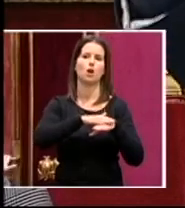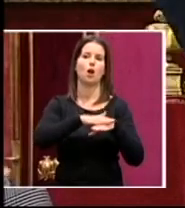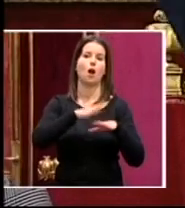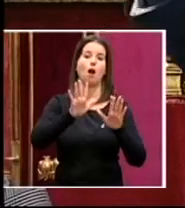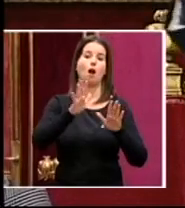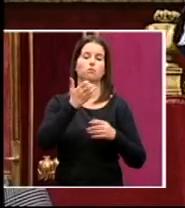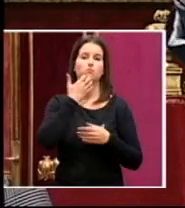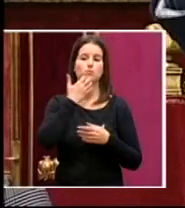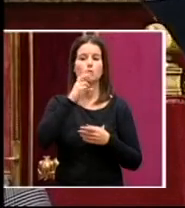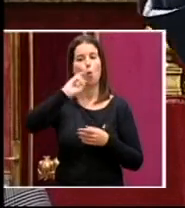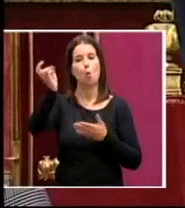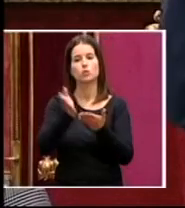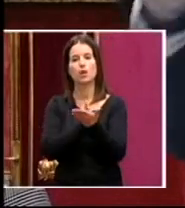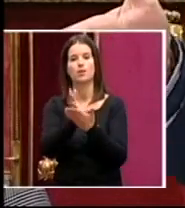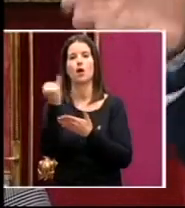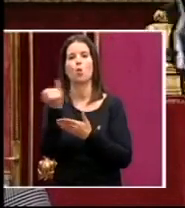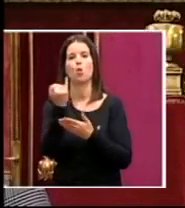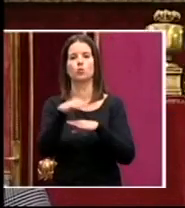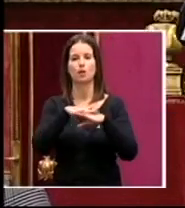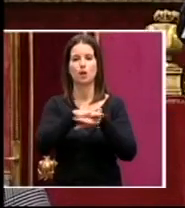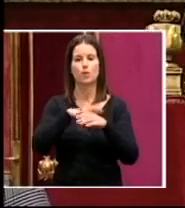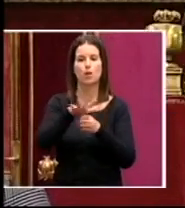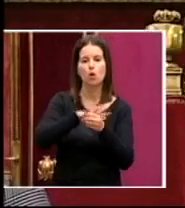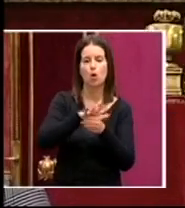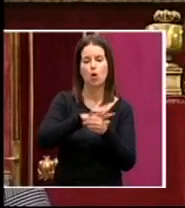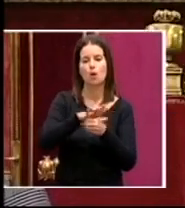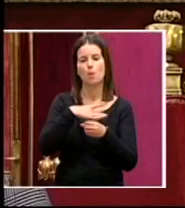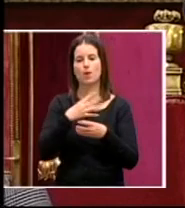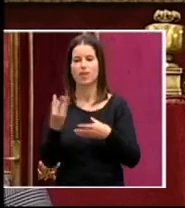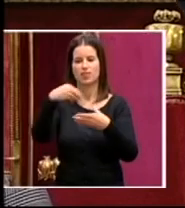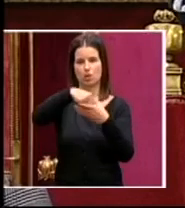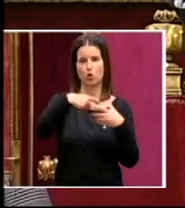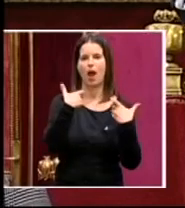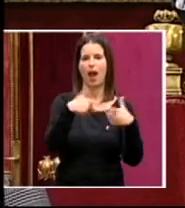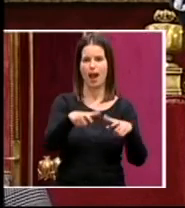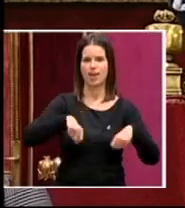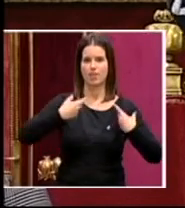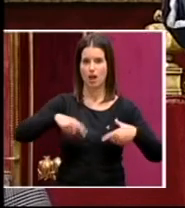se utilice la vía de la Junta de Gobierno local y se plantee dentro de la misma área de gastos.